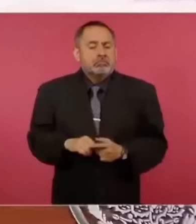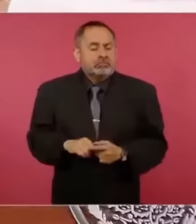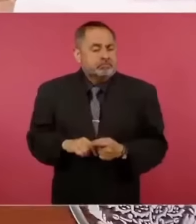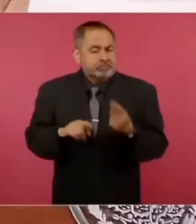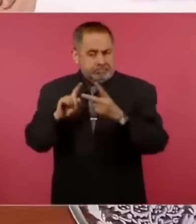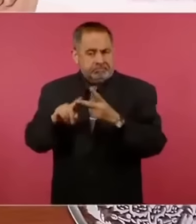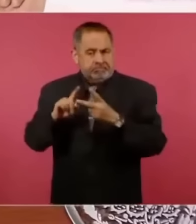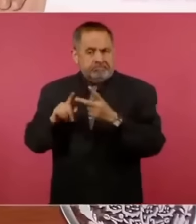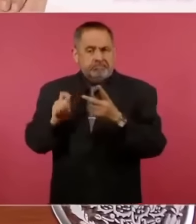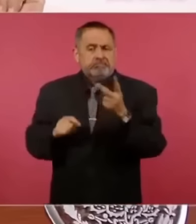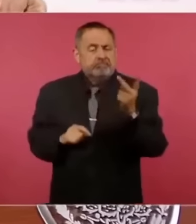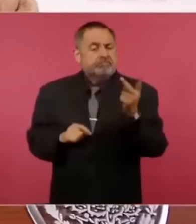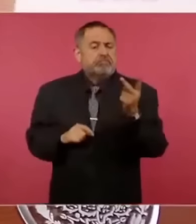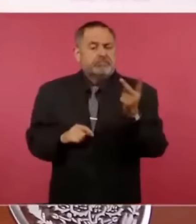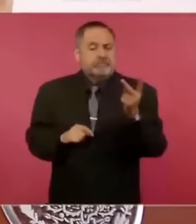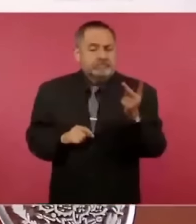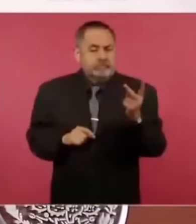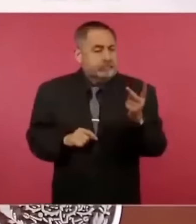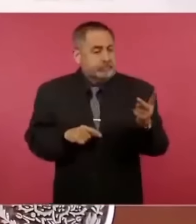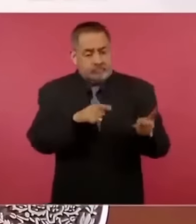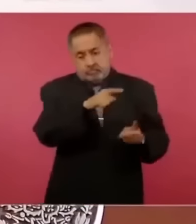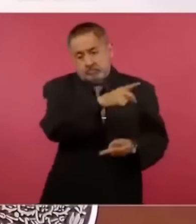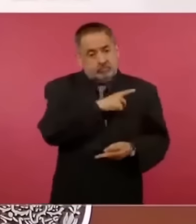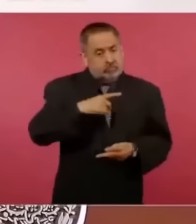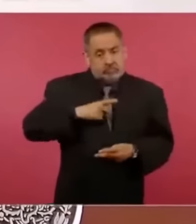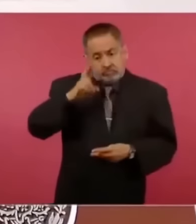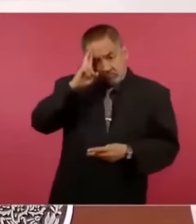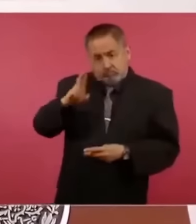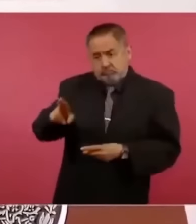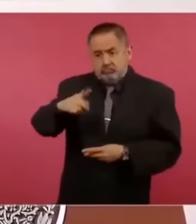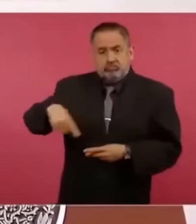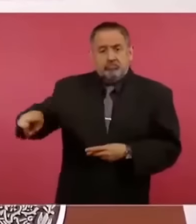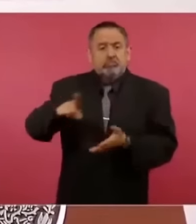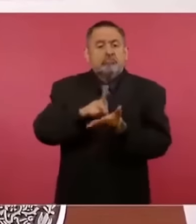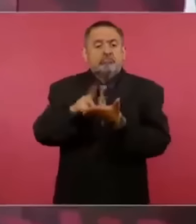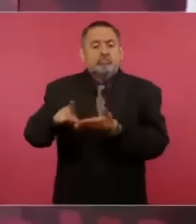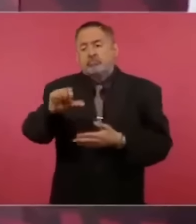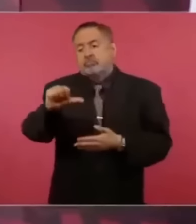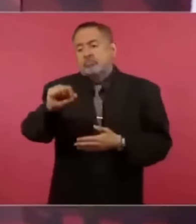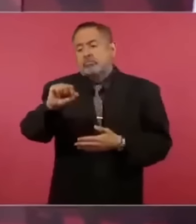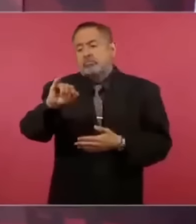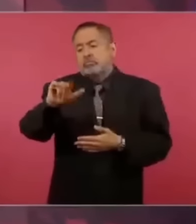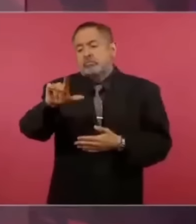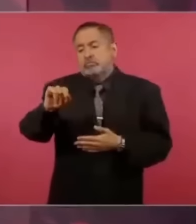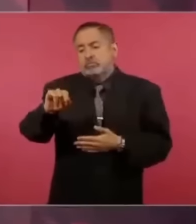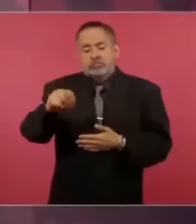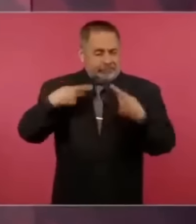Segundo, que respeten el derecho de asilo.